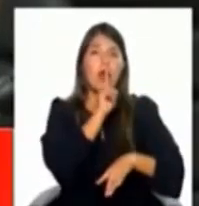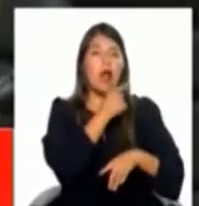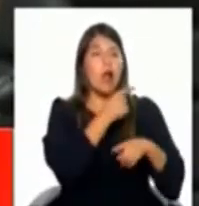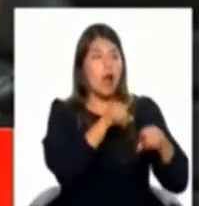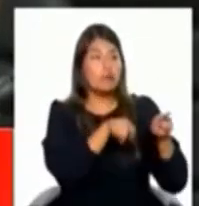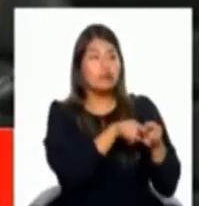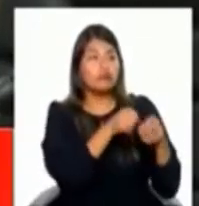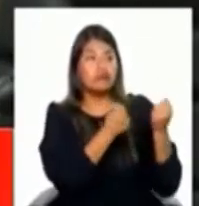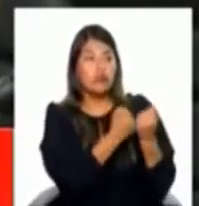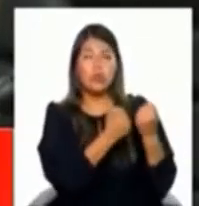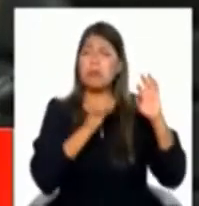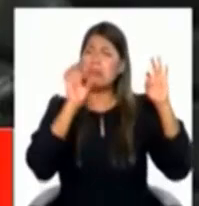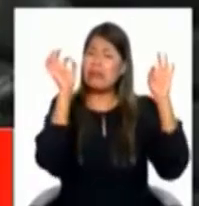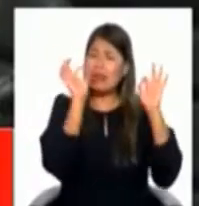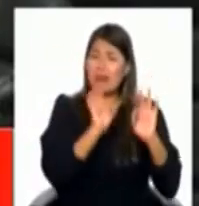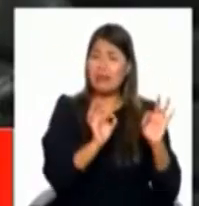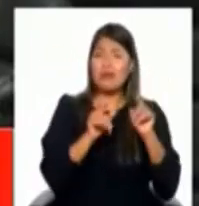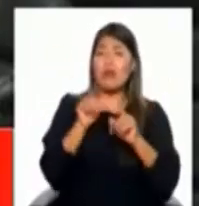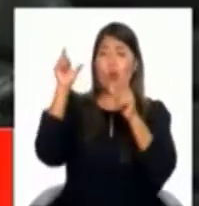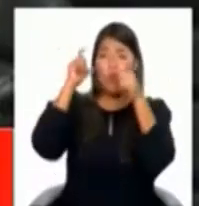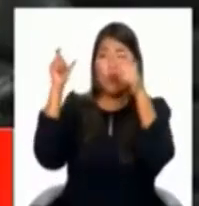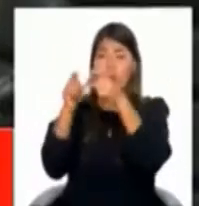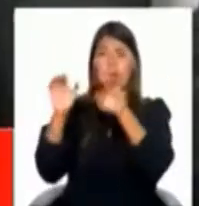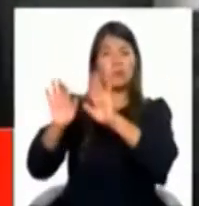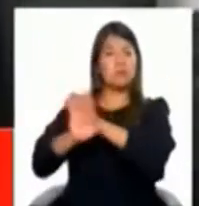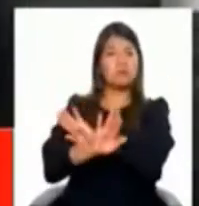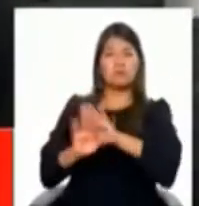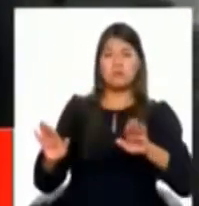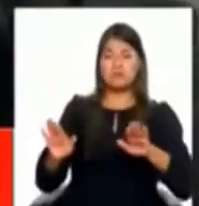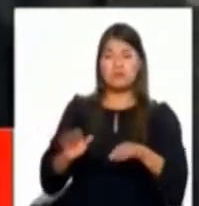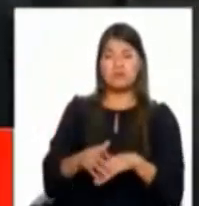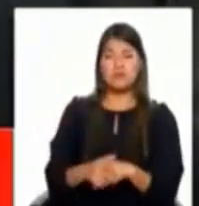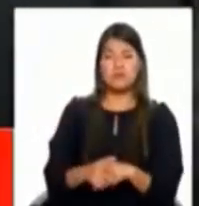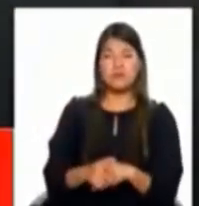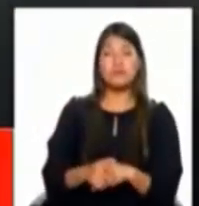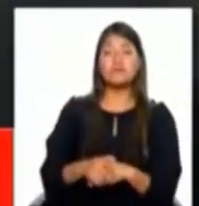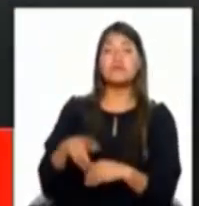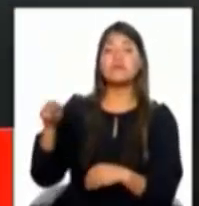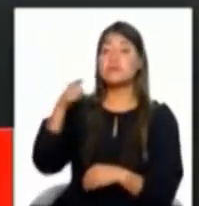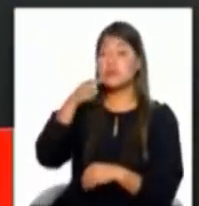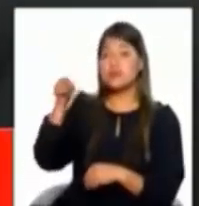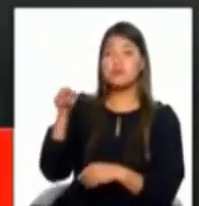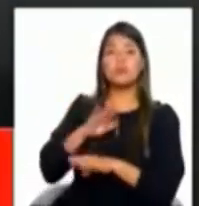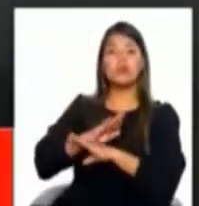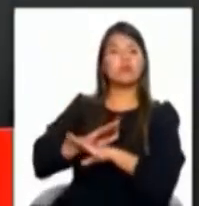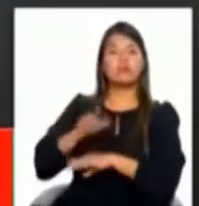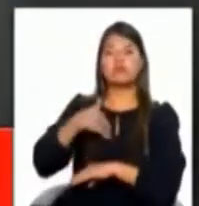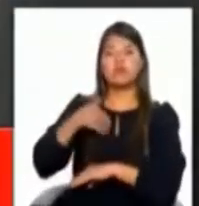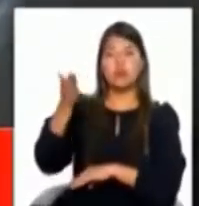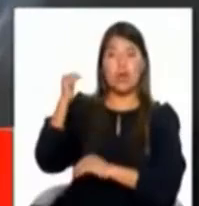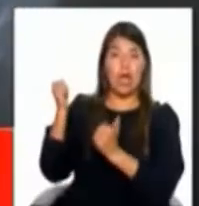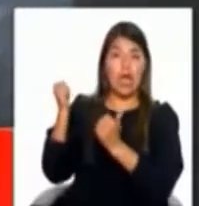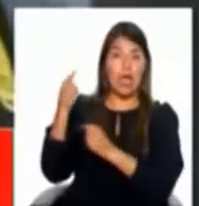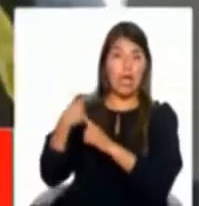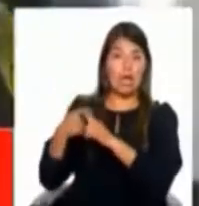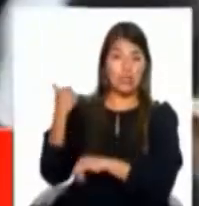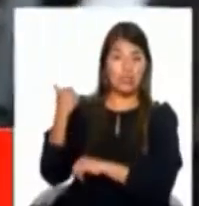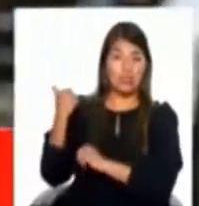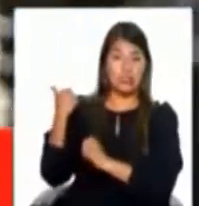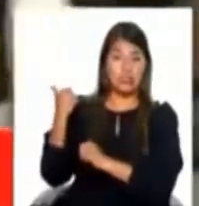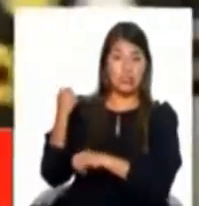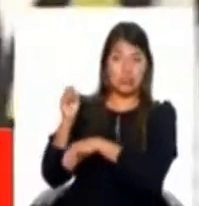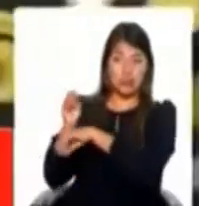nadie, y menos con congresistas de la República. También rechazó la declaración de su ex asesor, quien aseguró que